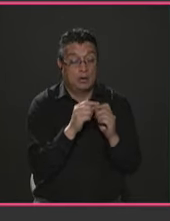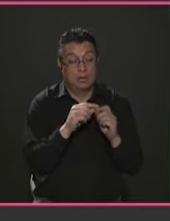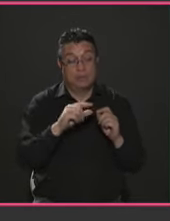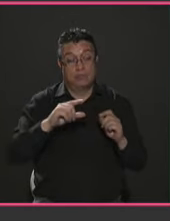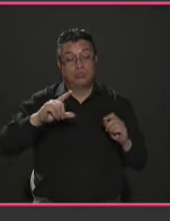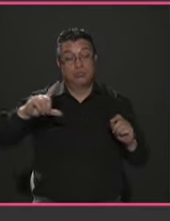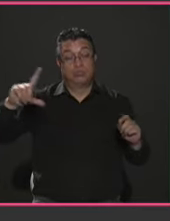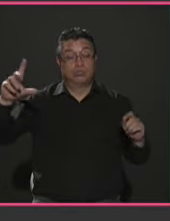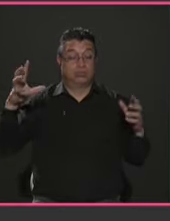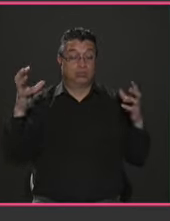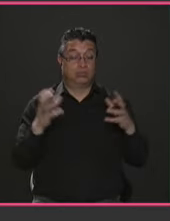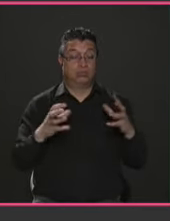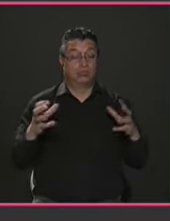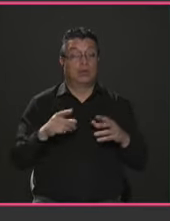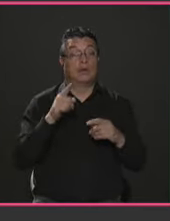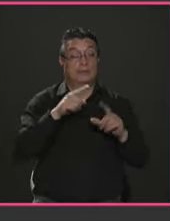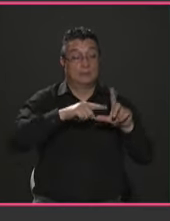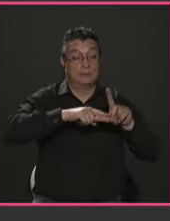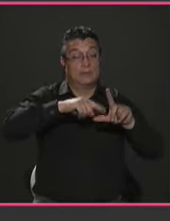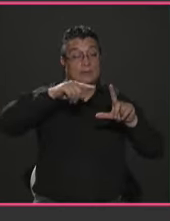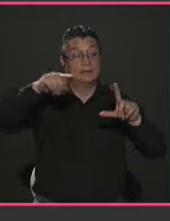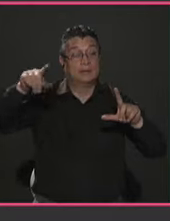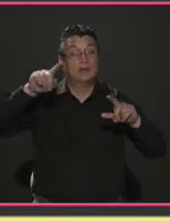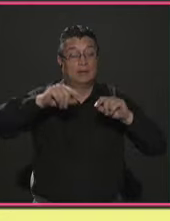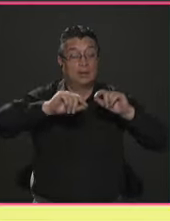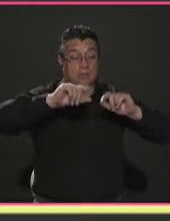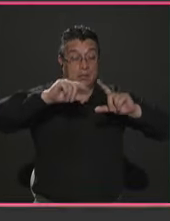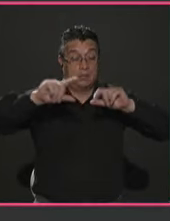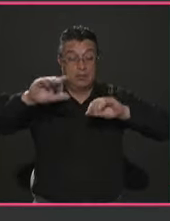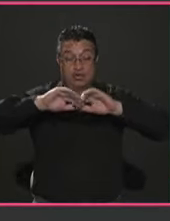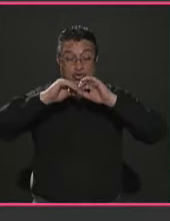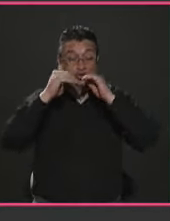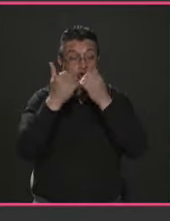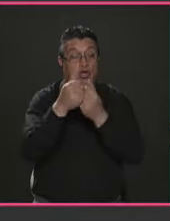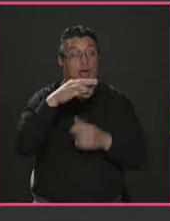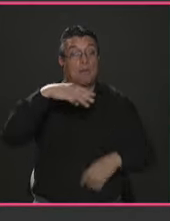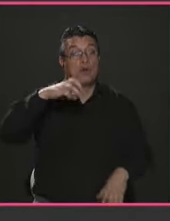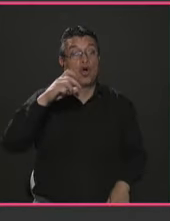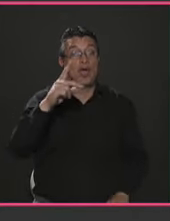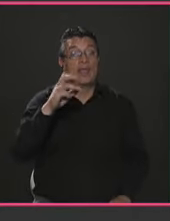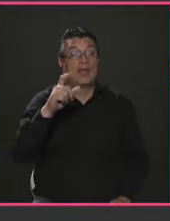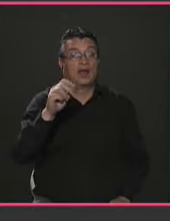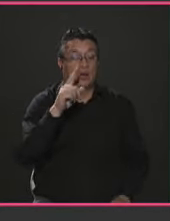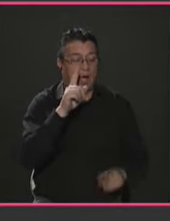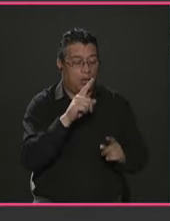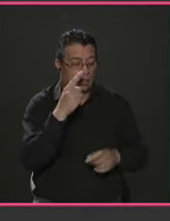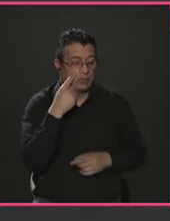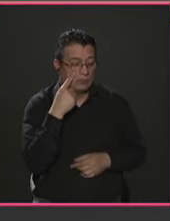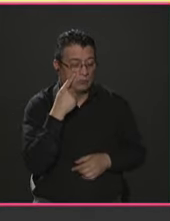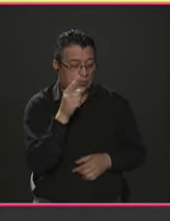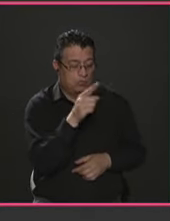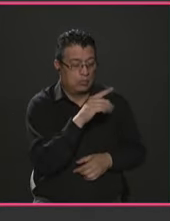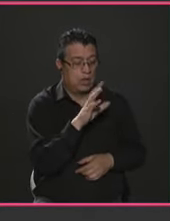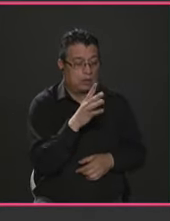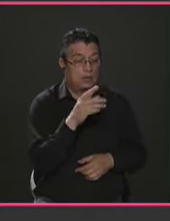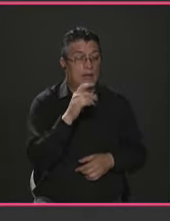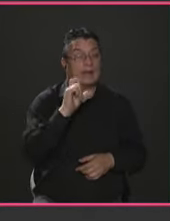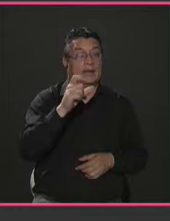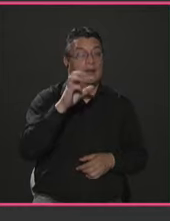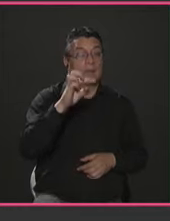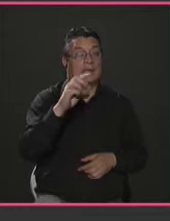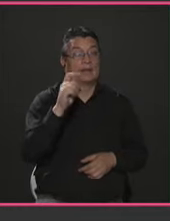exponencialmente el gráfico está diciendo todos los modelos posibles que existen seguramente les va a sonar a algunos familiares el último especialmente que dice